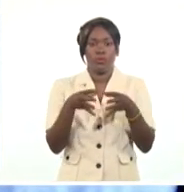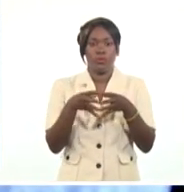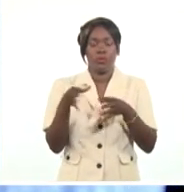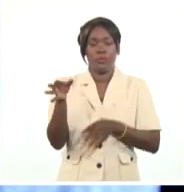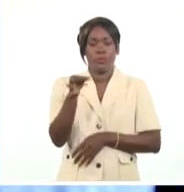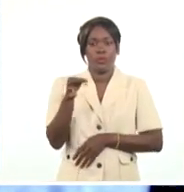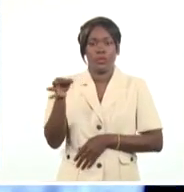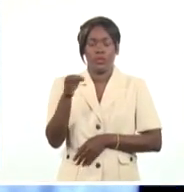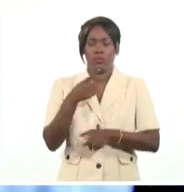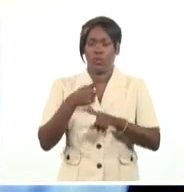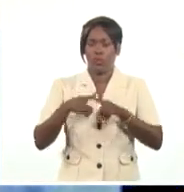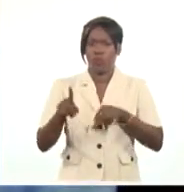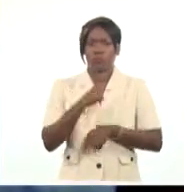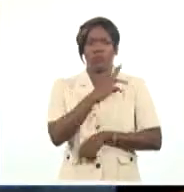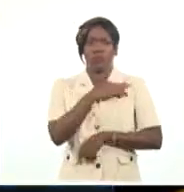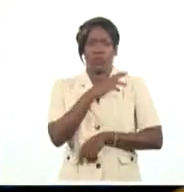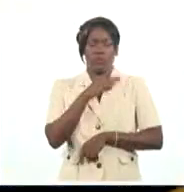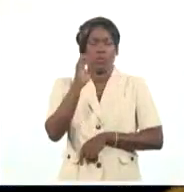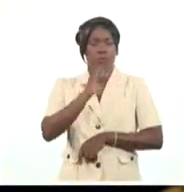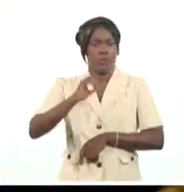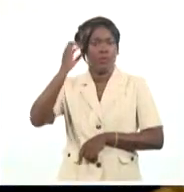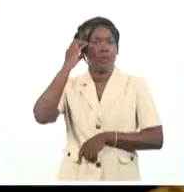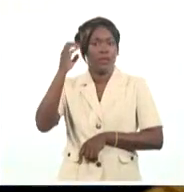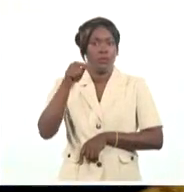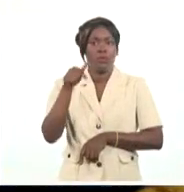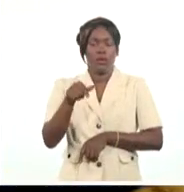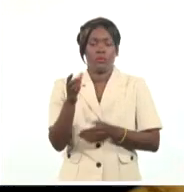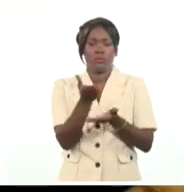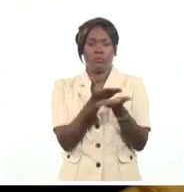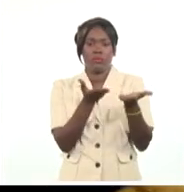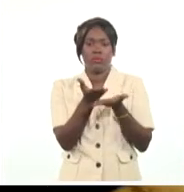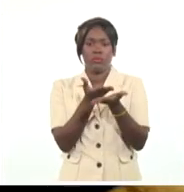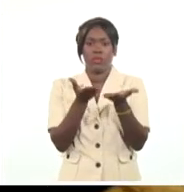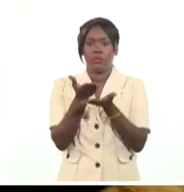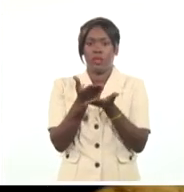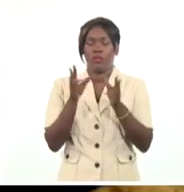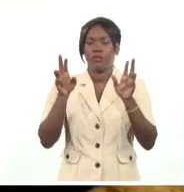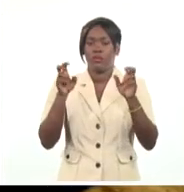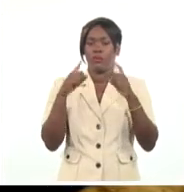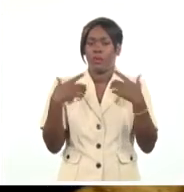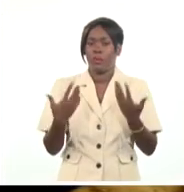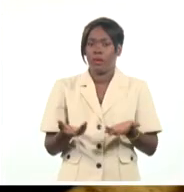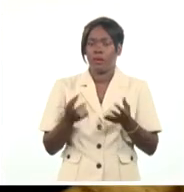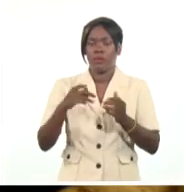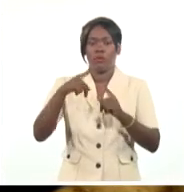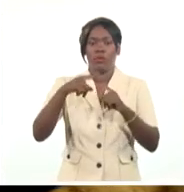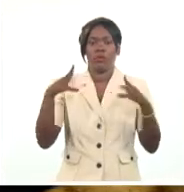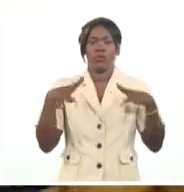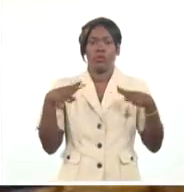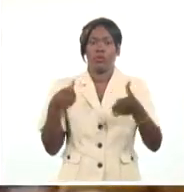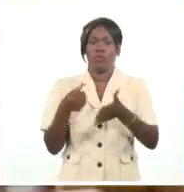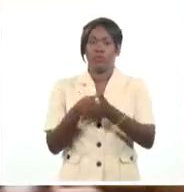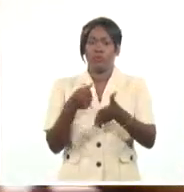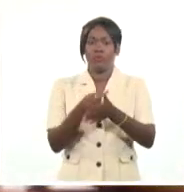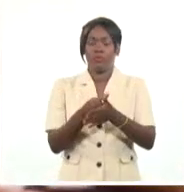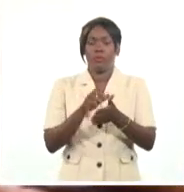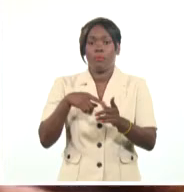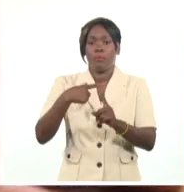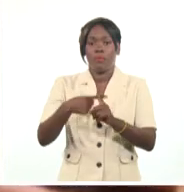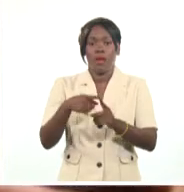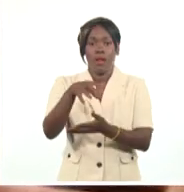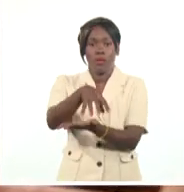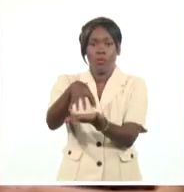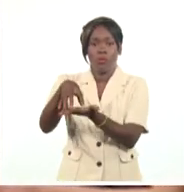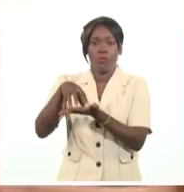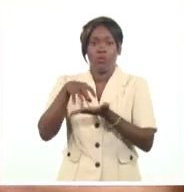y otros directivos de organismos enfocado en temas como el impulso del turismo, el rescate de las industrias locales, las